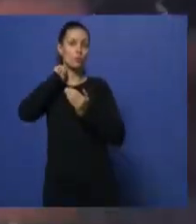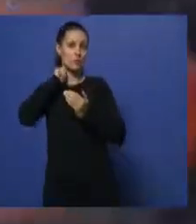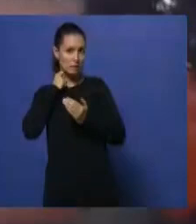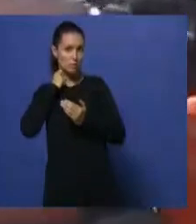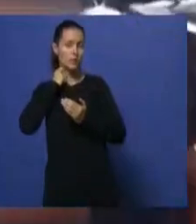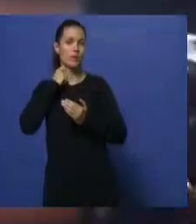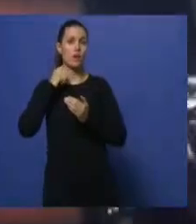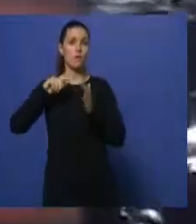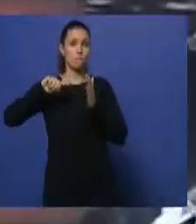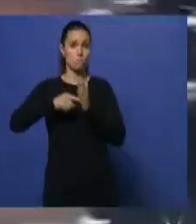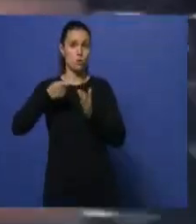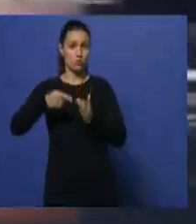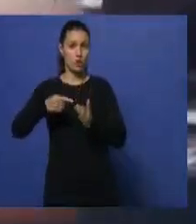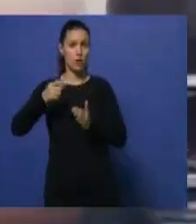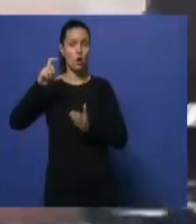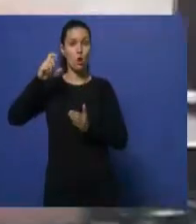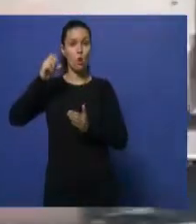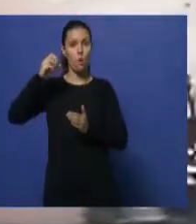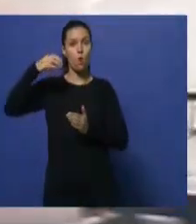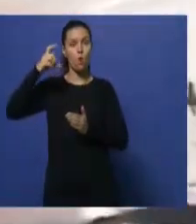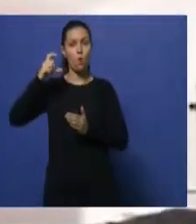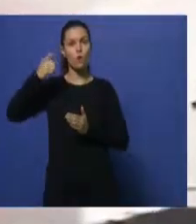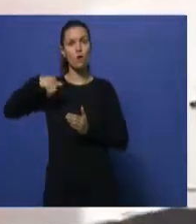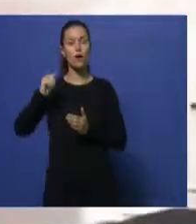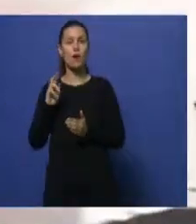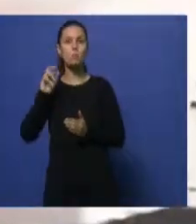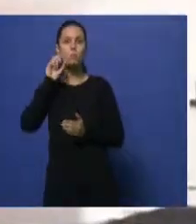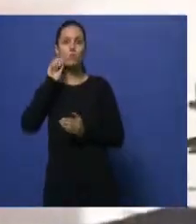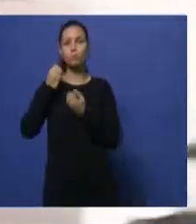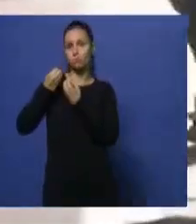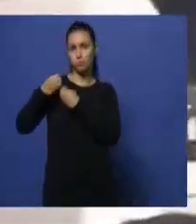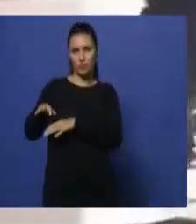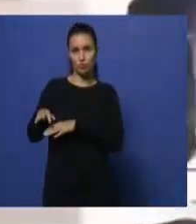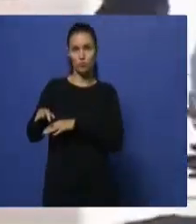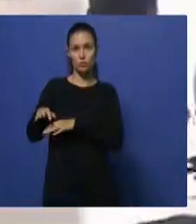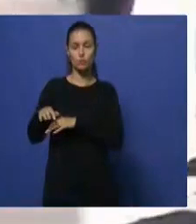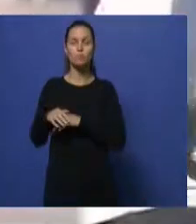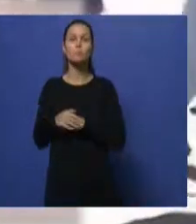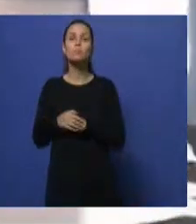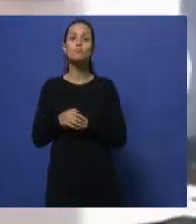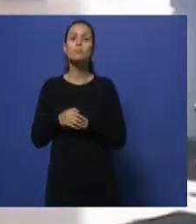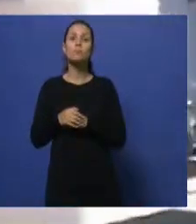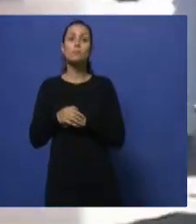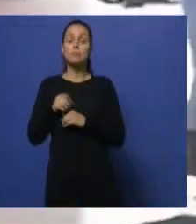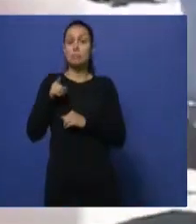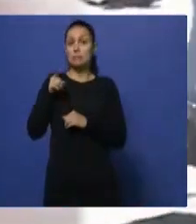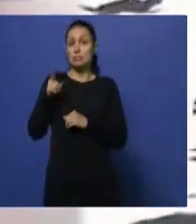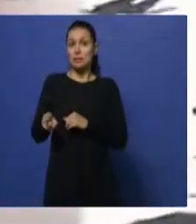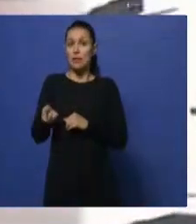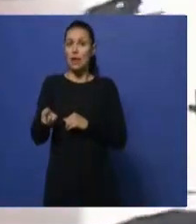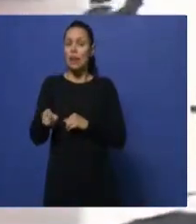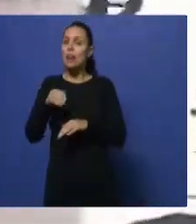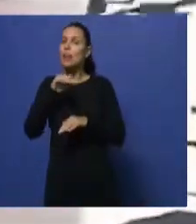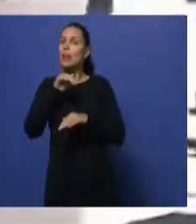ocampo quien es el encargado de la seguridad de el traslado en este caso del plantel de boca